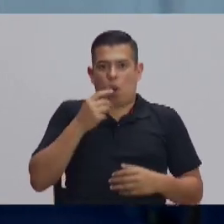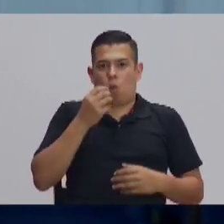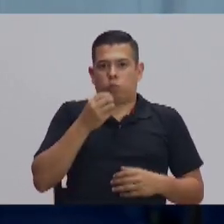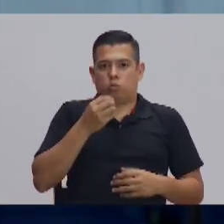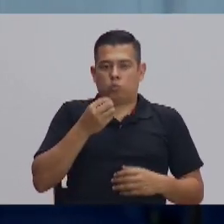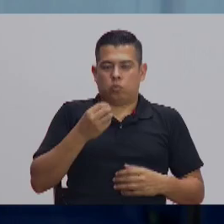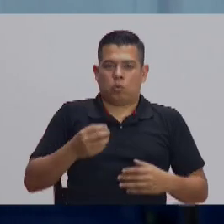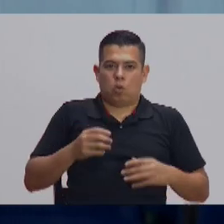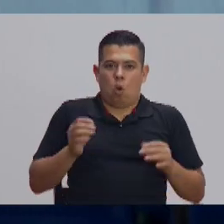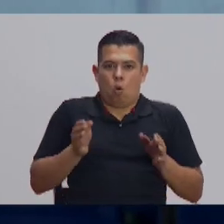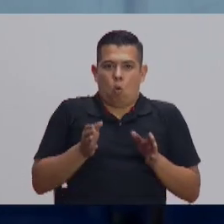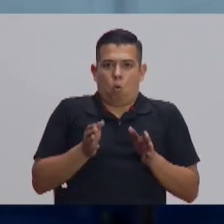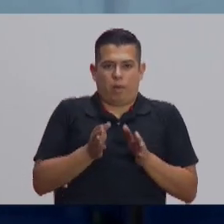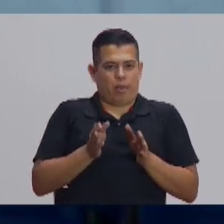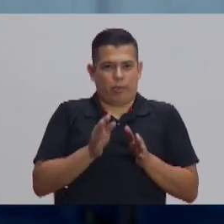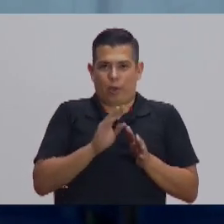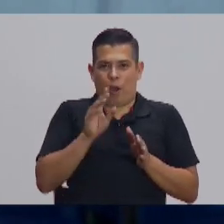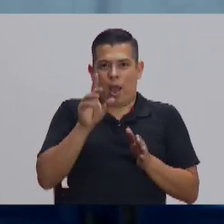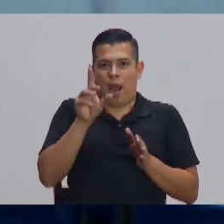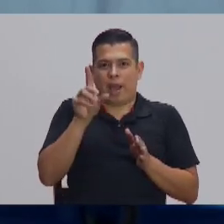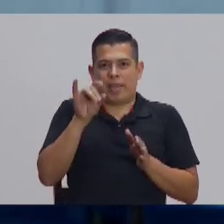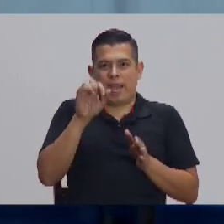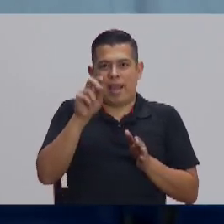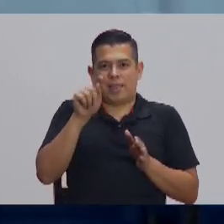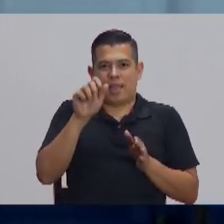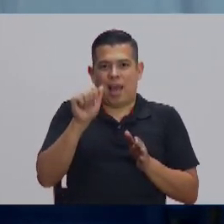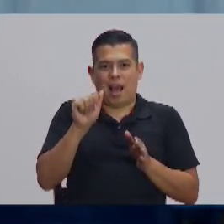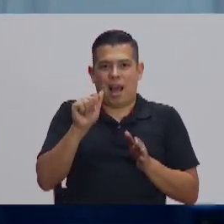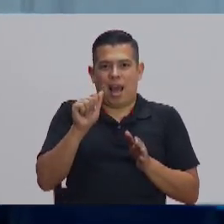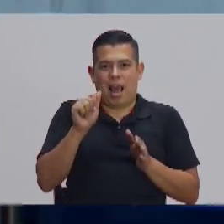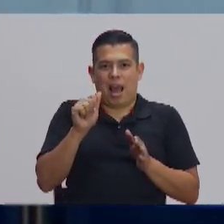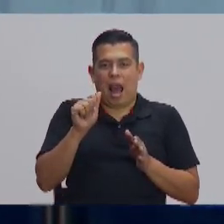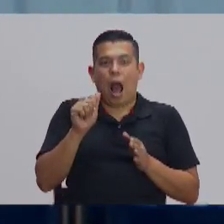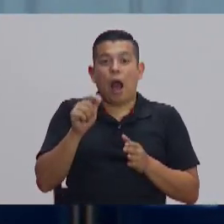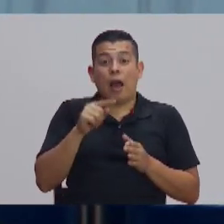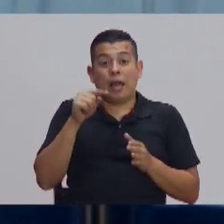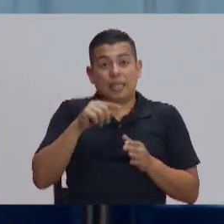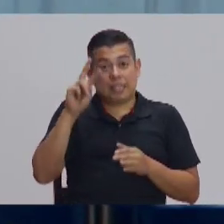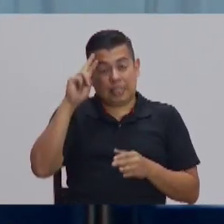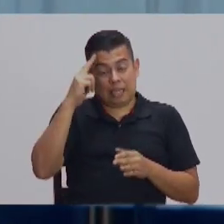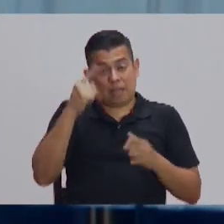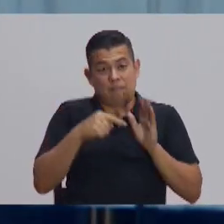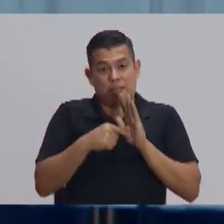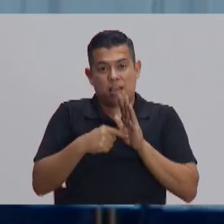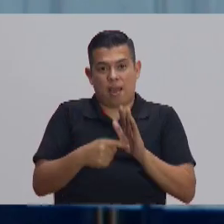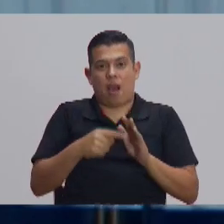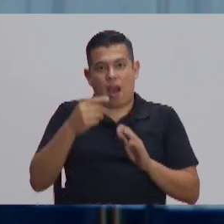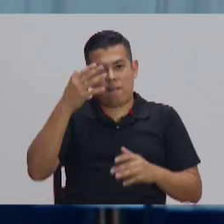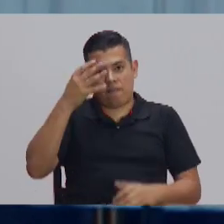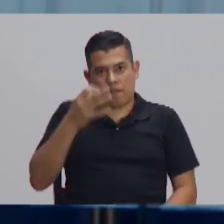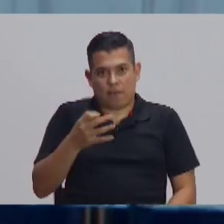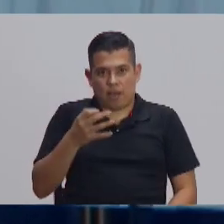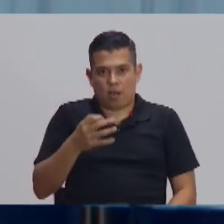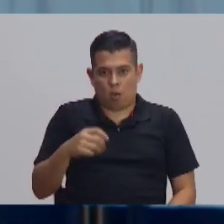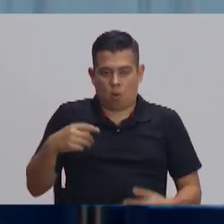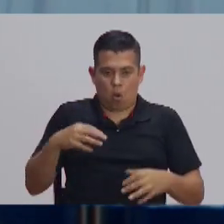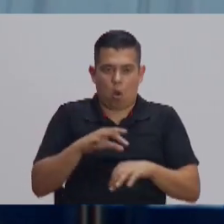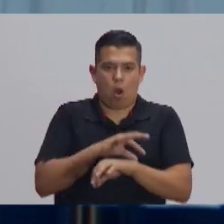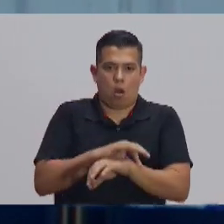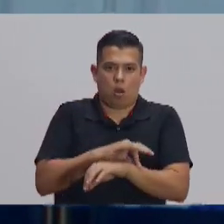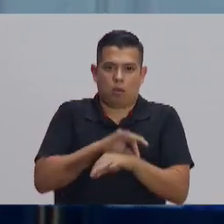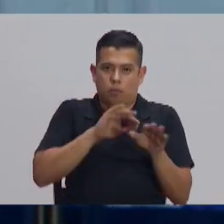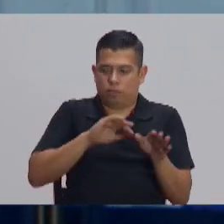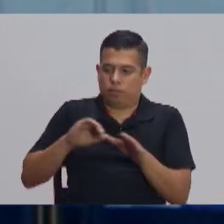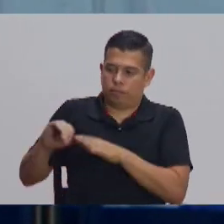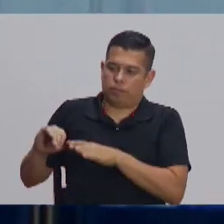no es una dieta es un acto de fe humillando el cuerpo